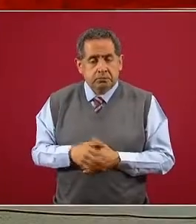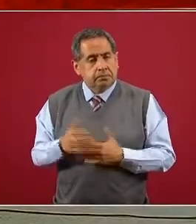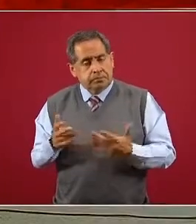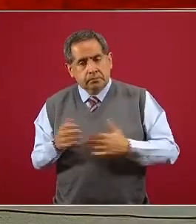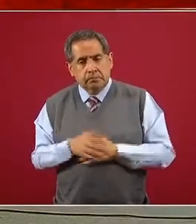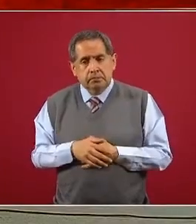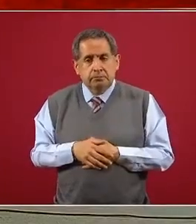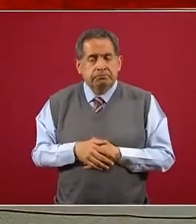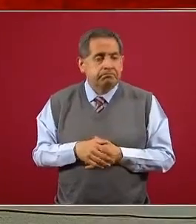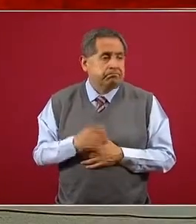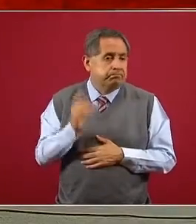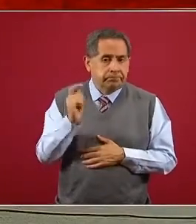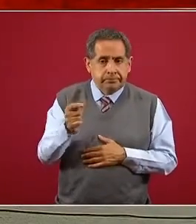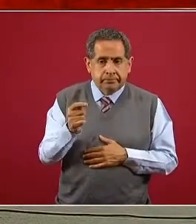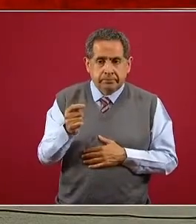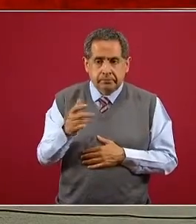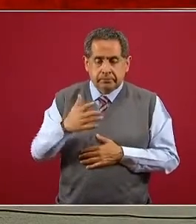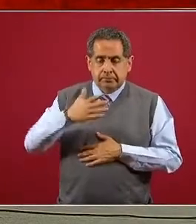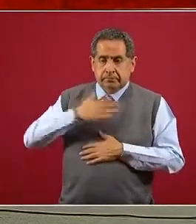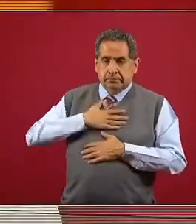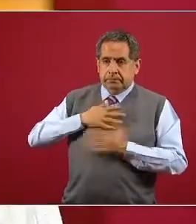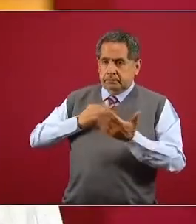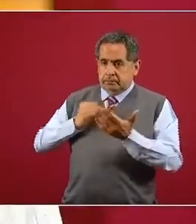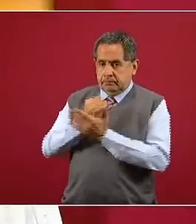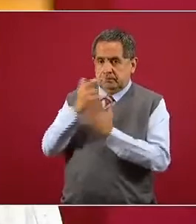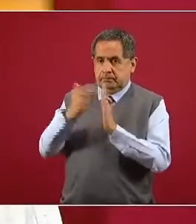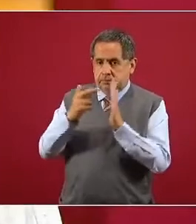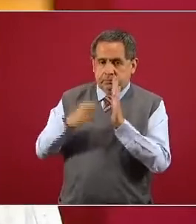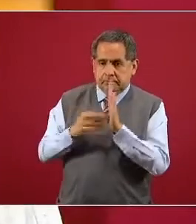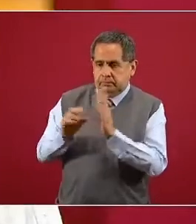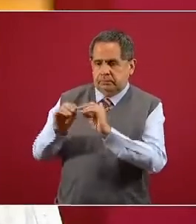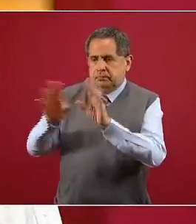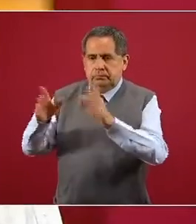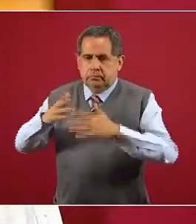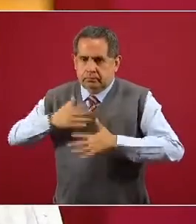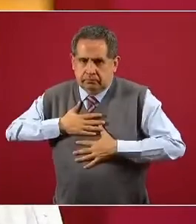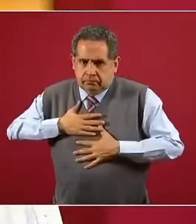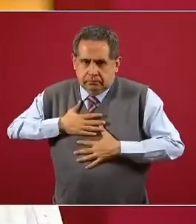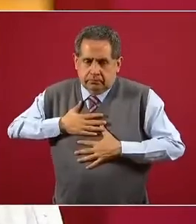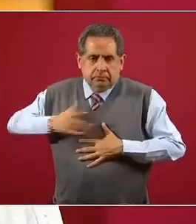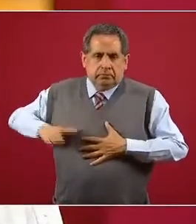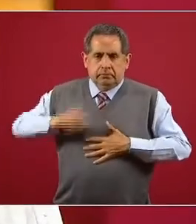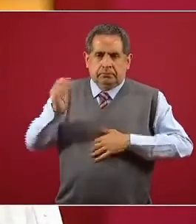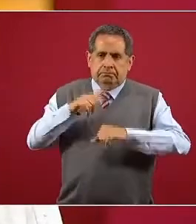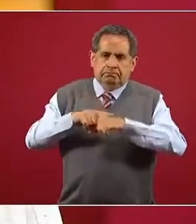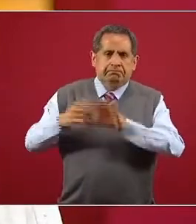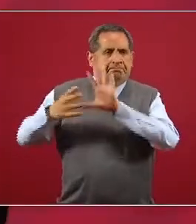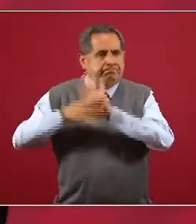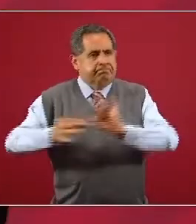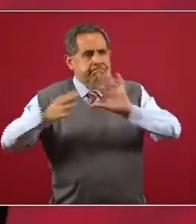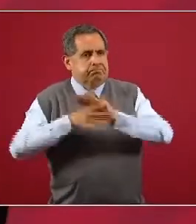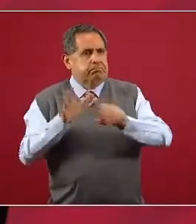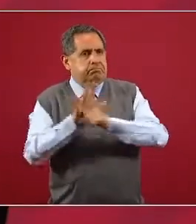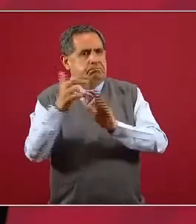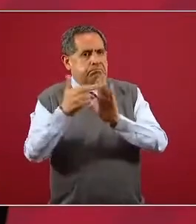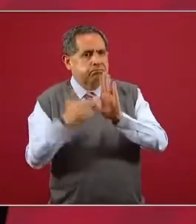Entonces, las disposiciones no me toca a mí mencionarlas, por supuesto, no me toca al gobierno federal comentarlas, las específicas